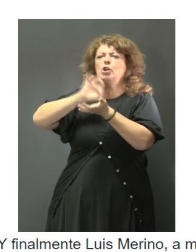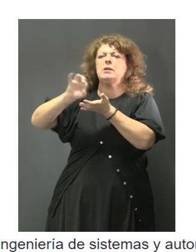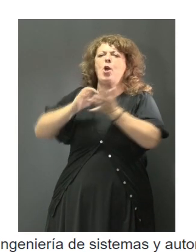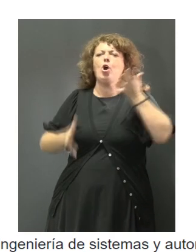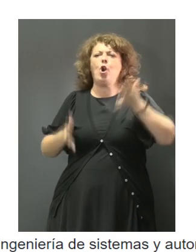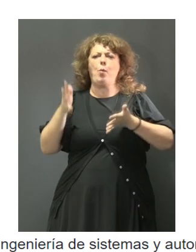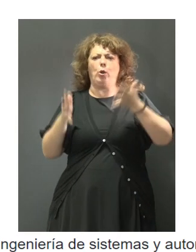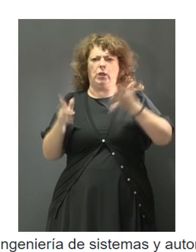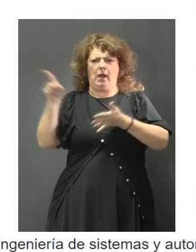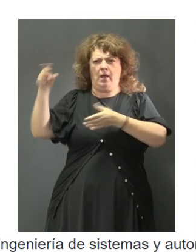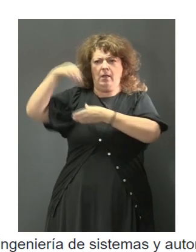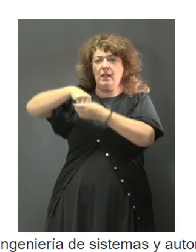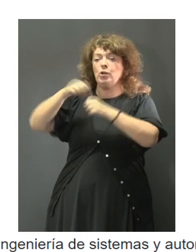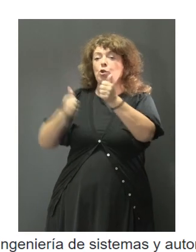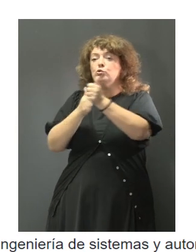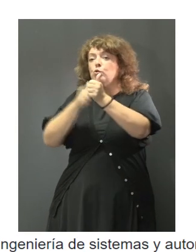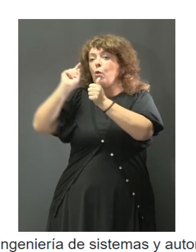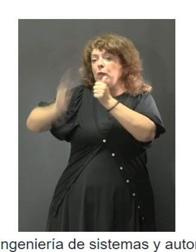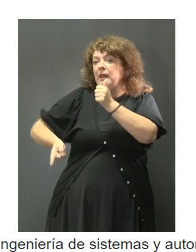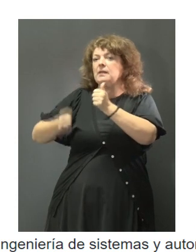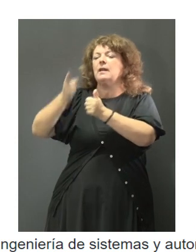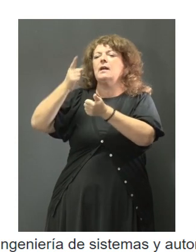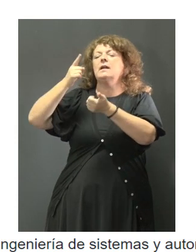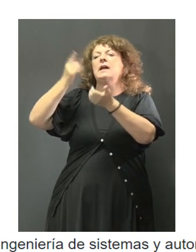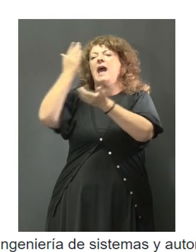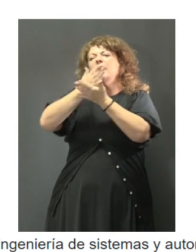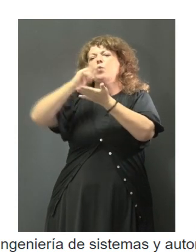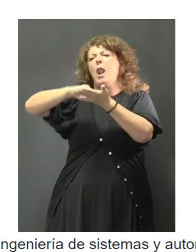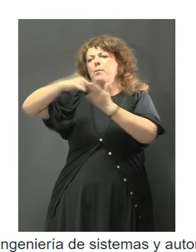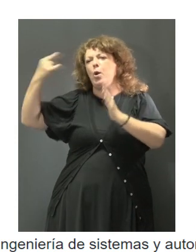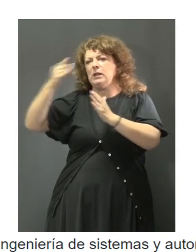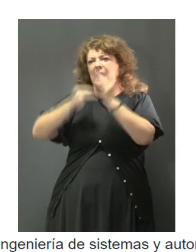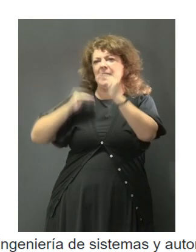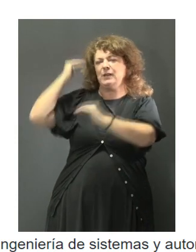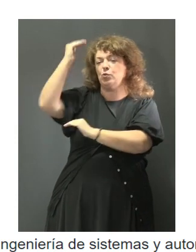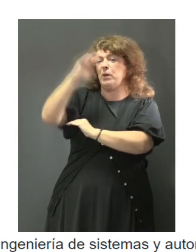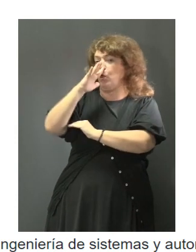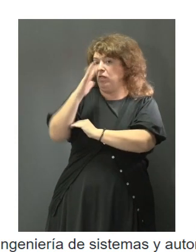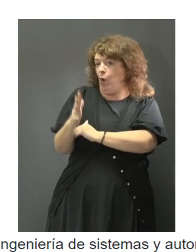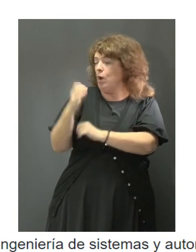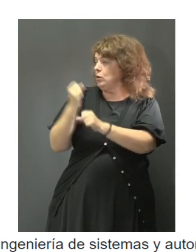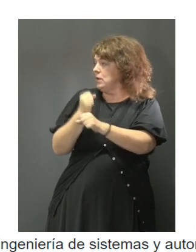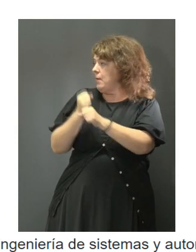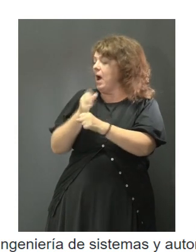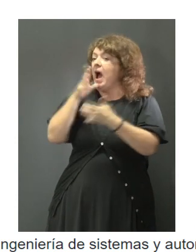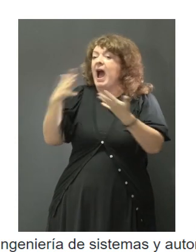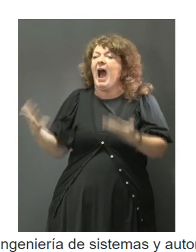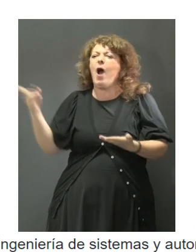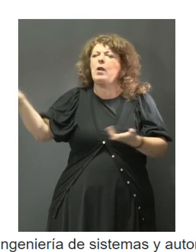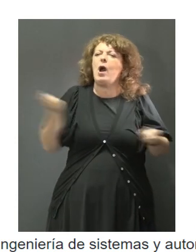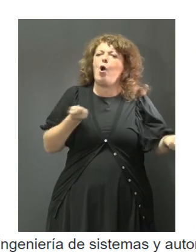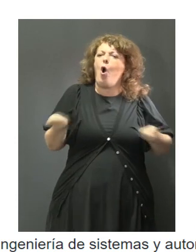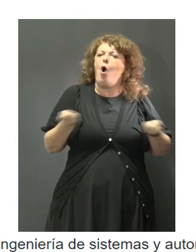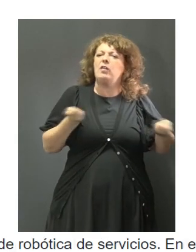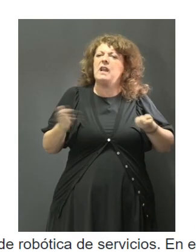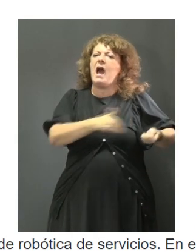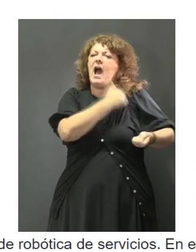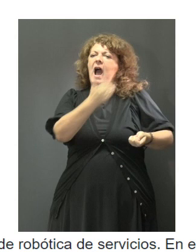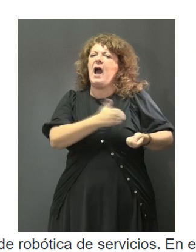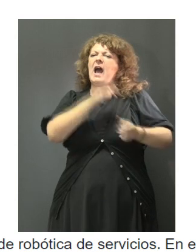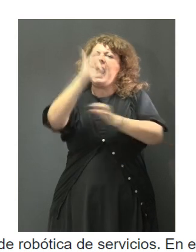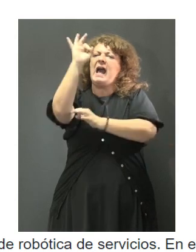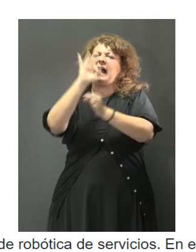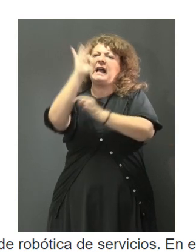universidad ha sido subdirector de la Escuela Politécnica Superior durante 5 años y es actualmente coordinador académico del grado